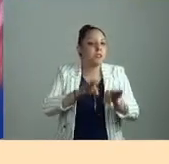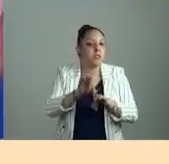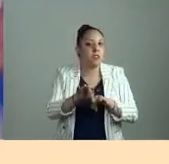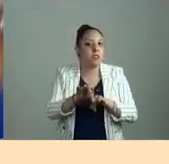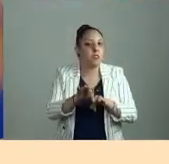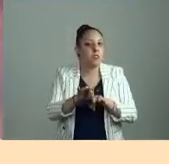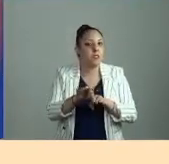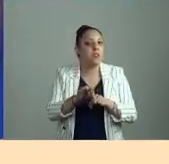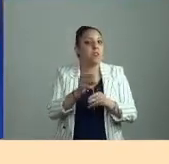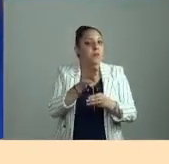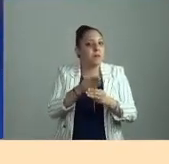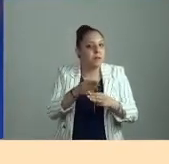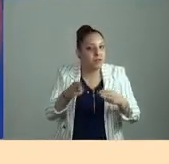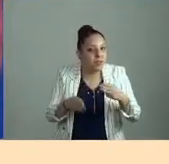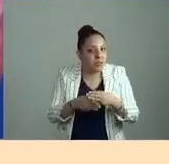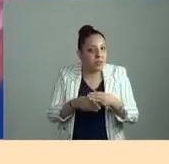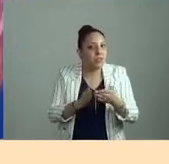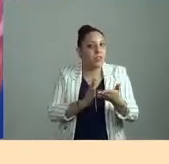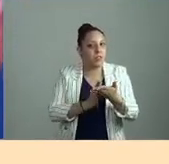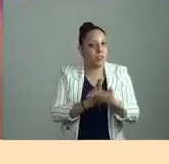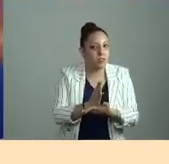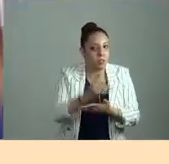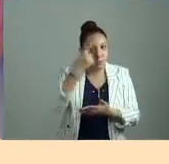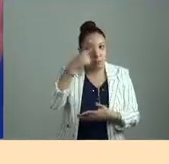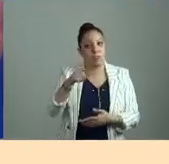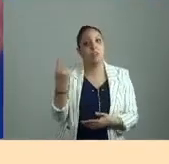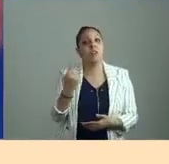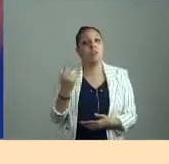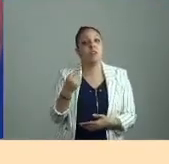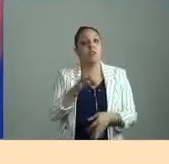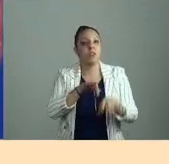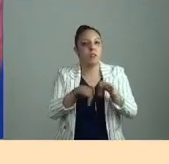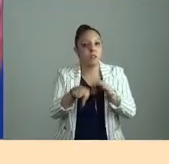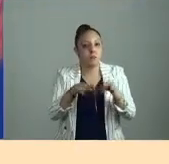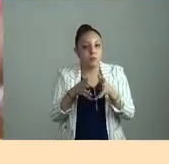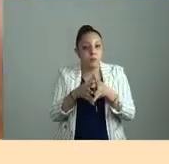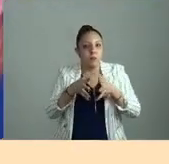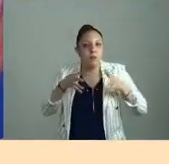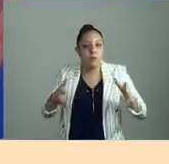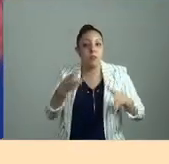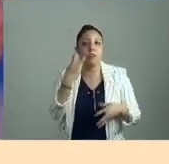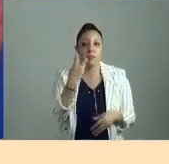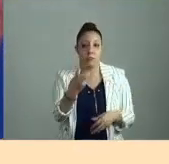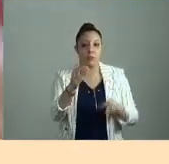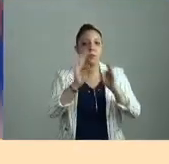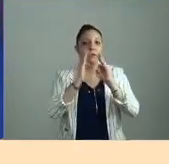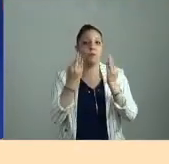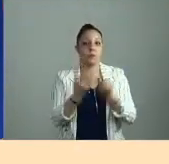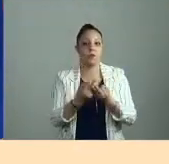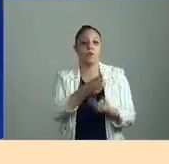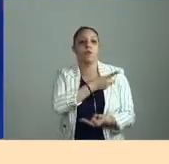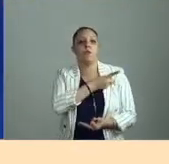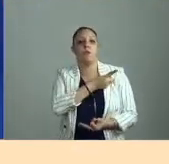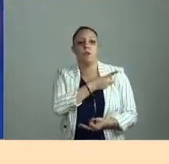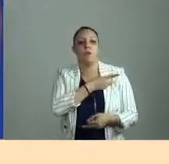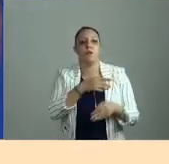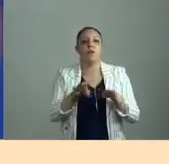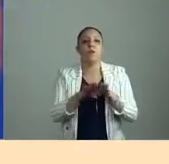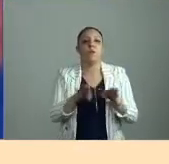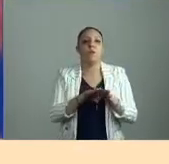productividad del trabajo en esta forma no poner las bases materiales